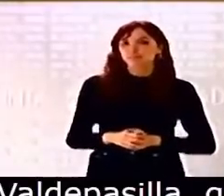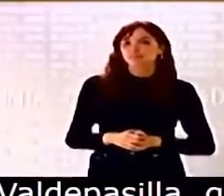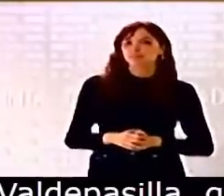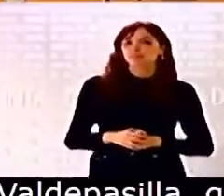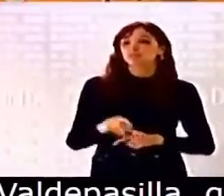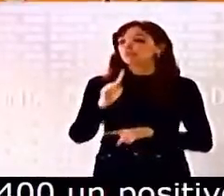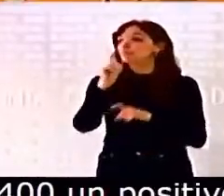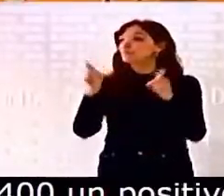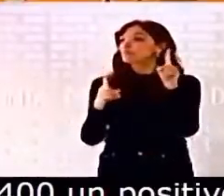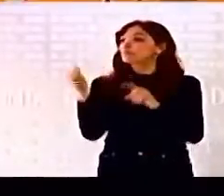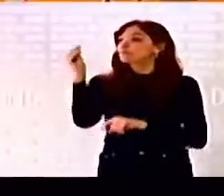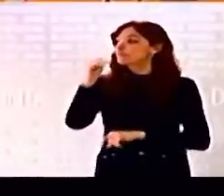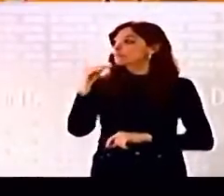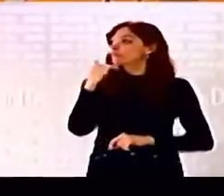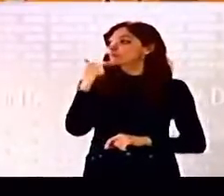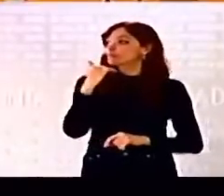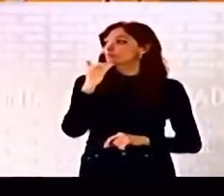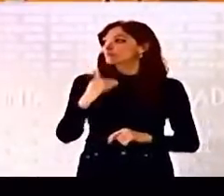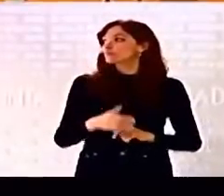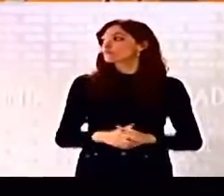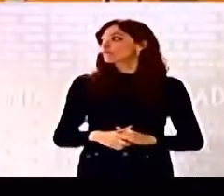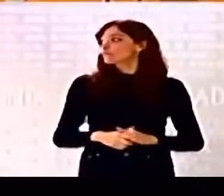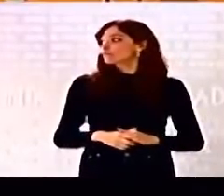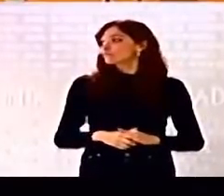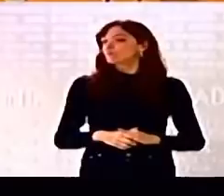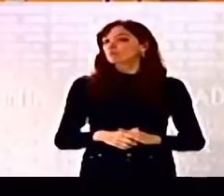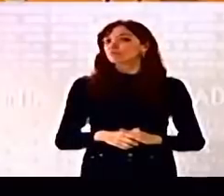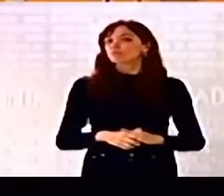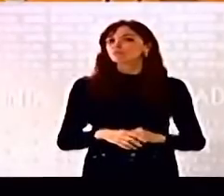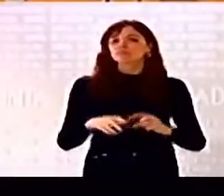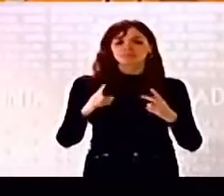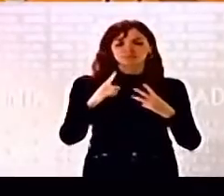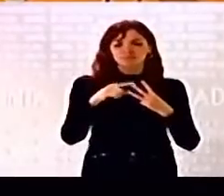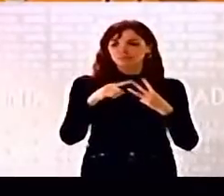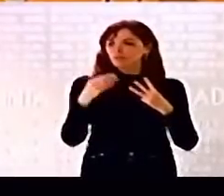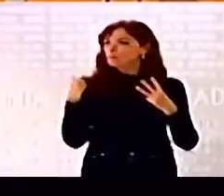¿Alguna cuestión más? Pero había una pregunta antes.